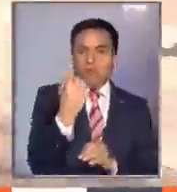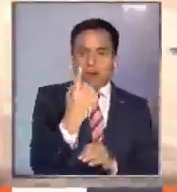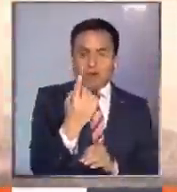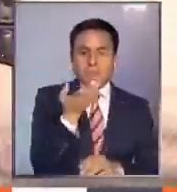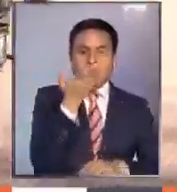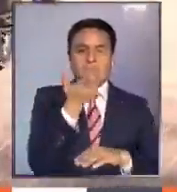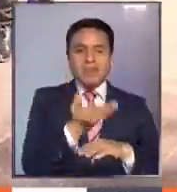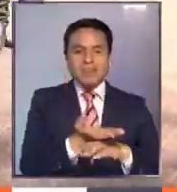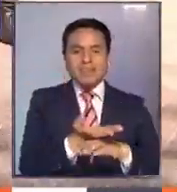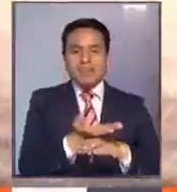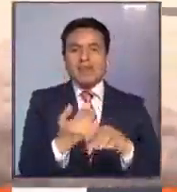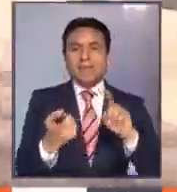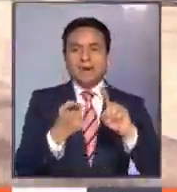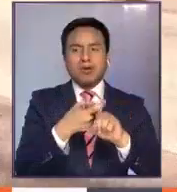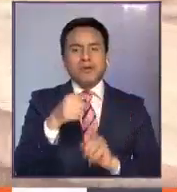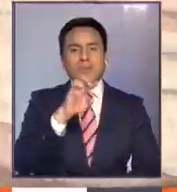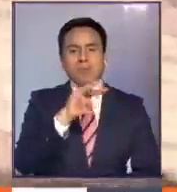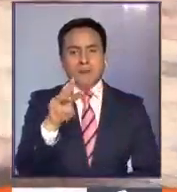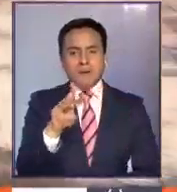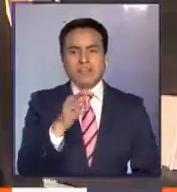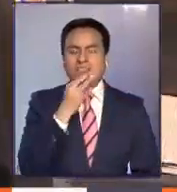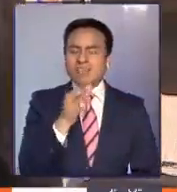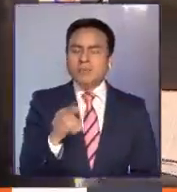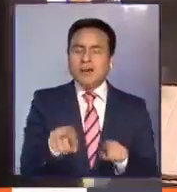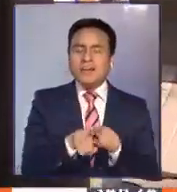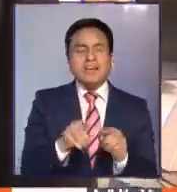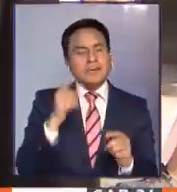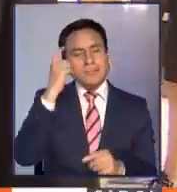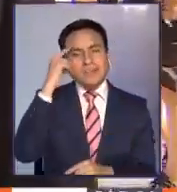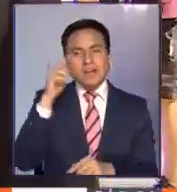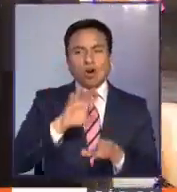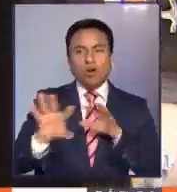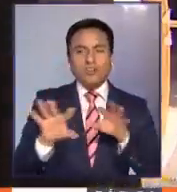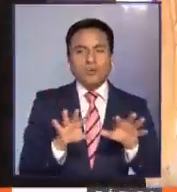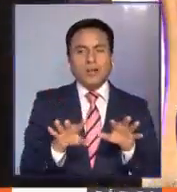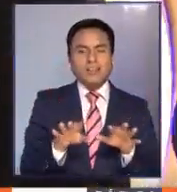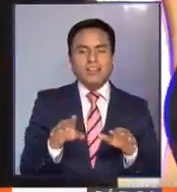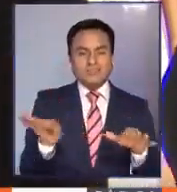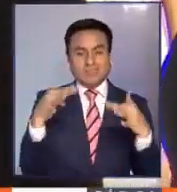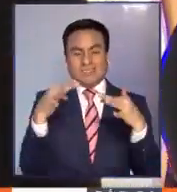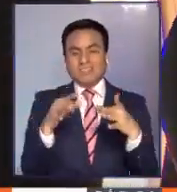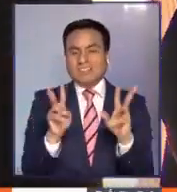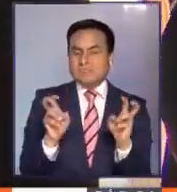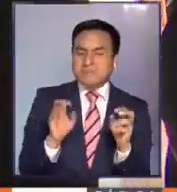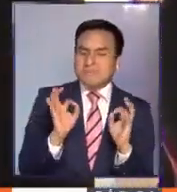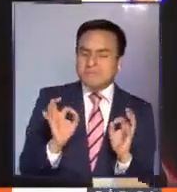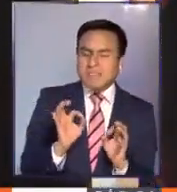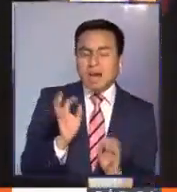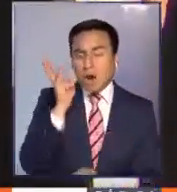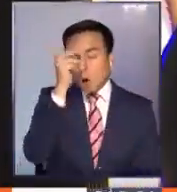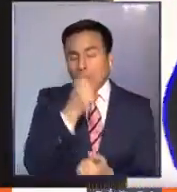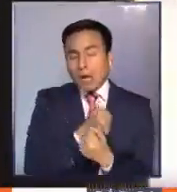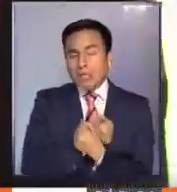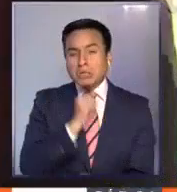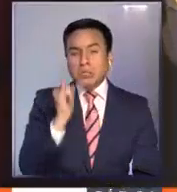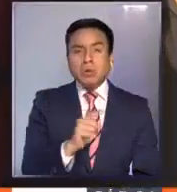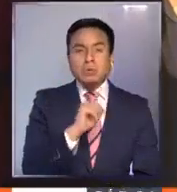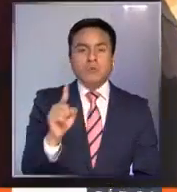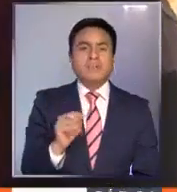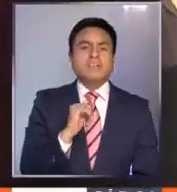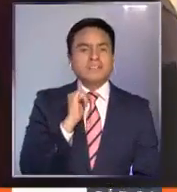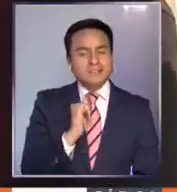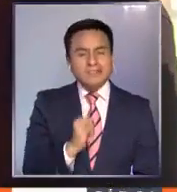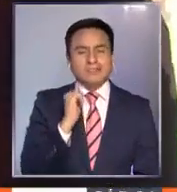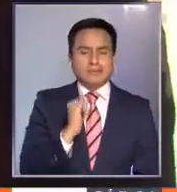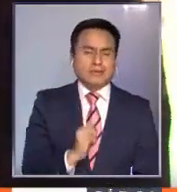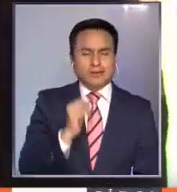el futuro novio a pedirle la mano a los padres. ¿Qué les parece que se hagan estas cosas como más estrafalarias para pedir la mano? ¿Es romántico o no?